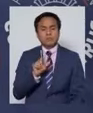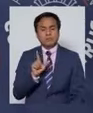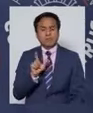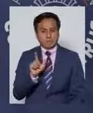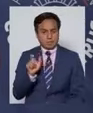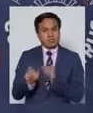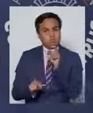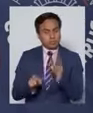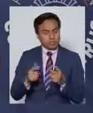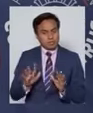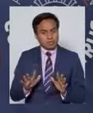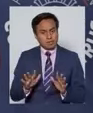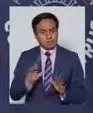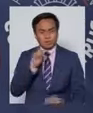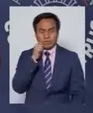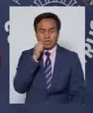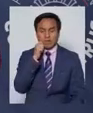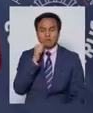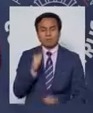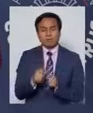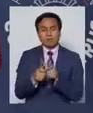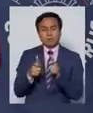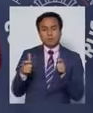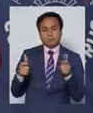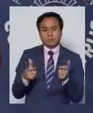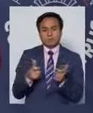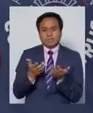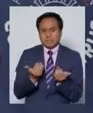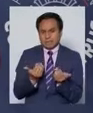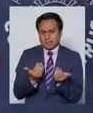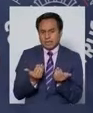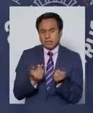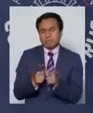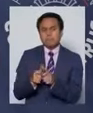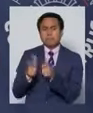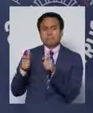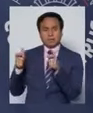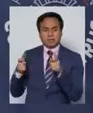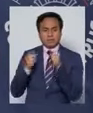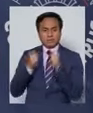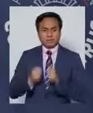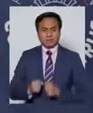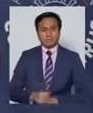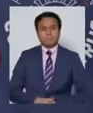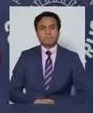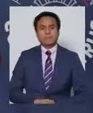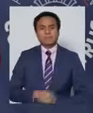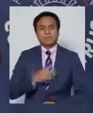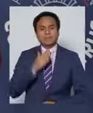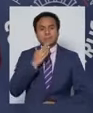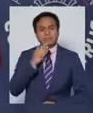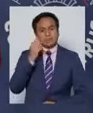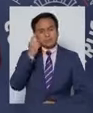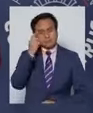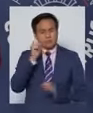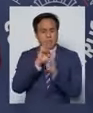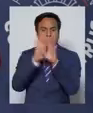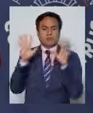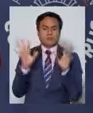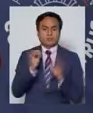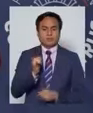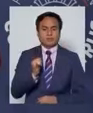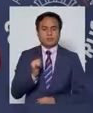10.927 de esas personas. Y esto va a seguir creciendo en la medida que sea necesario seguir aumentando nuestra capacidad. También lo tenemos claro